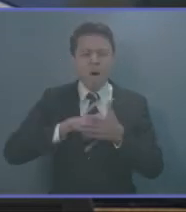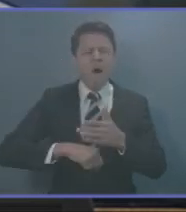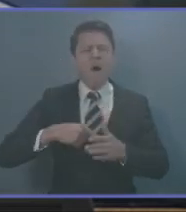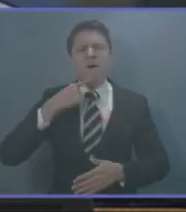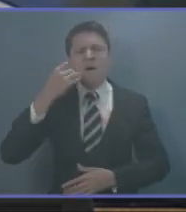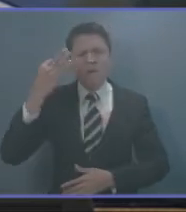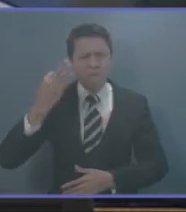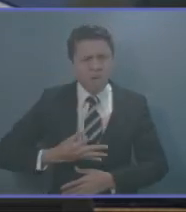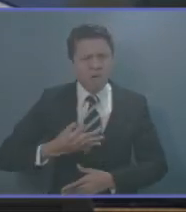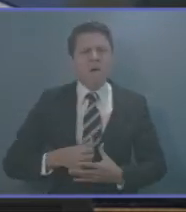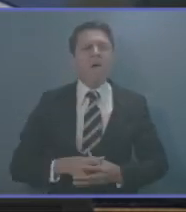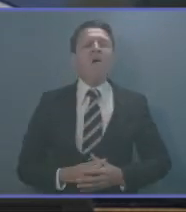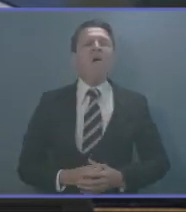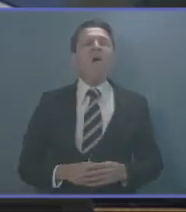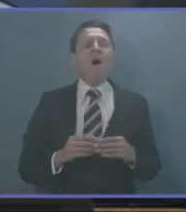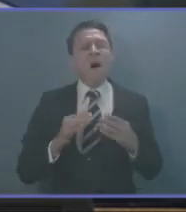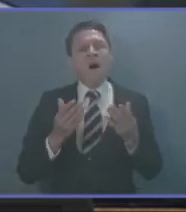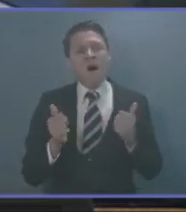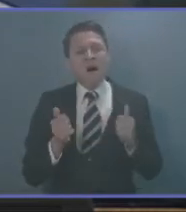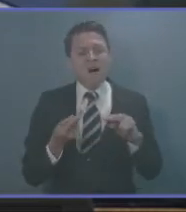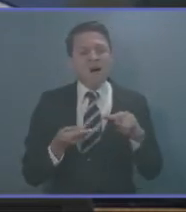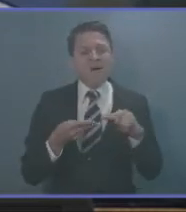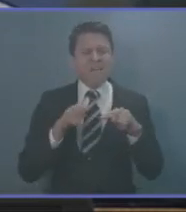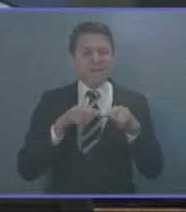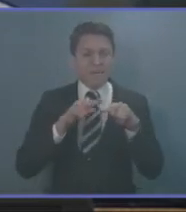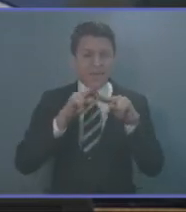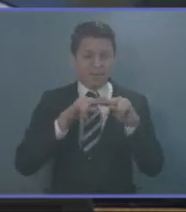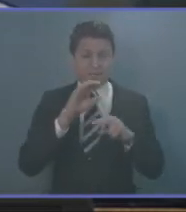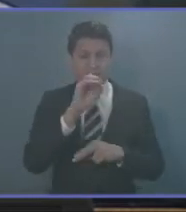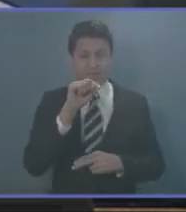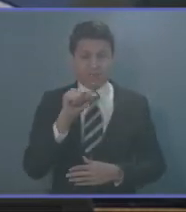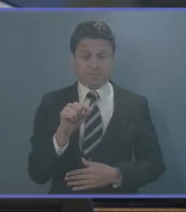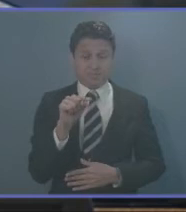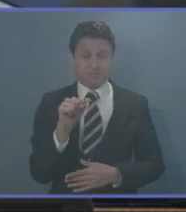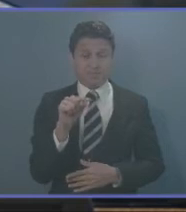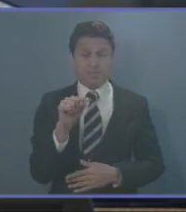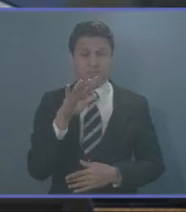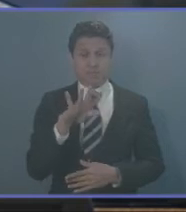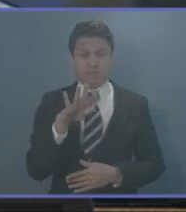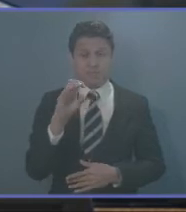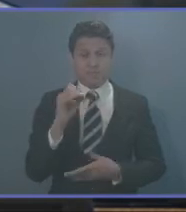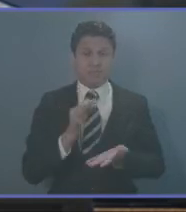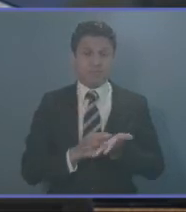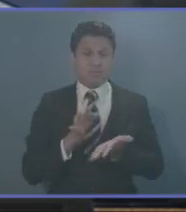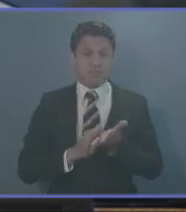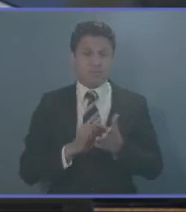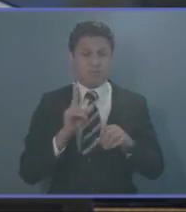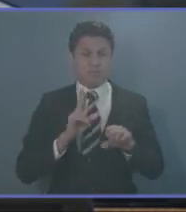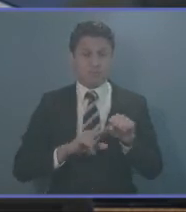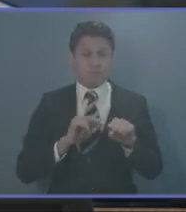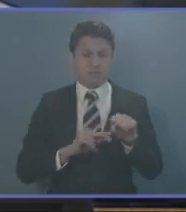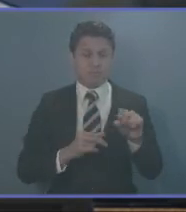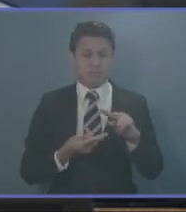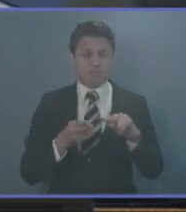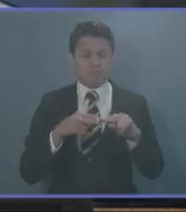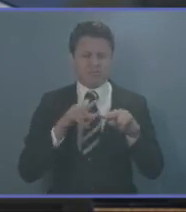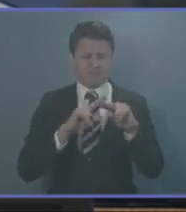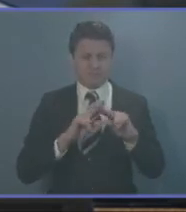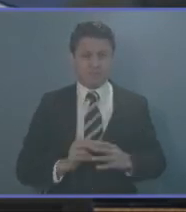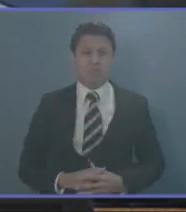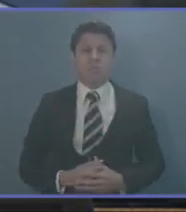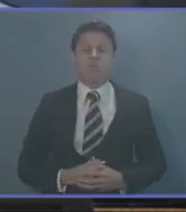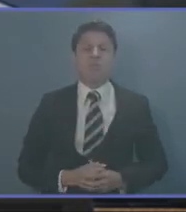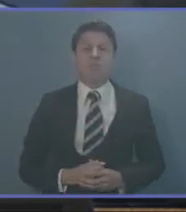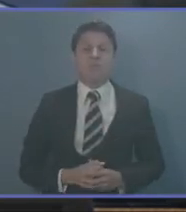cero más adicional por cada millar o fracción de 0.40 centavos de dólar sobre el exceso de